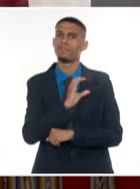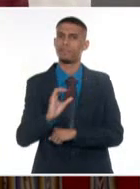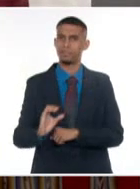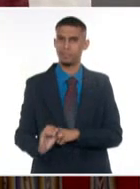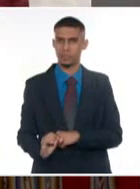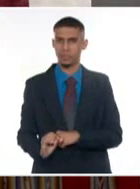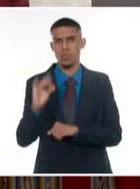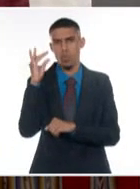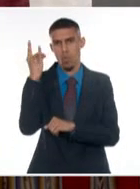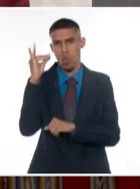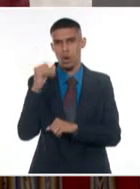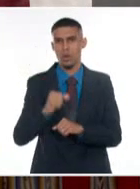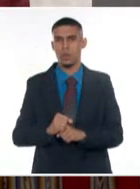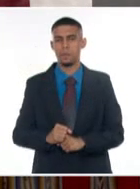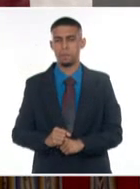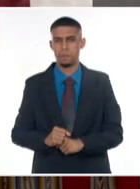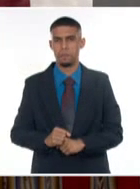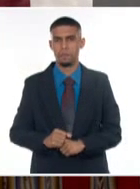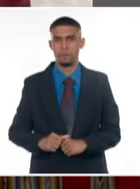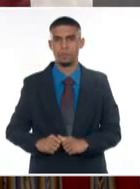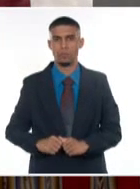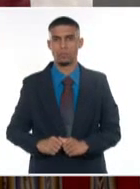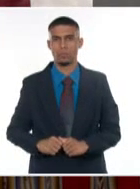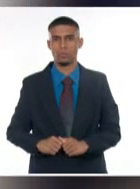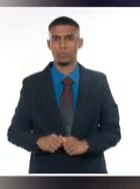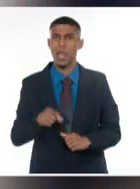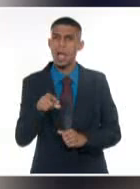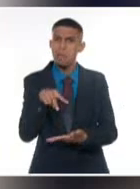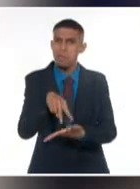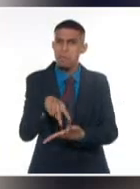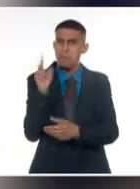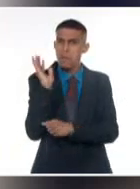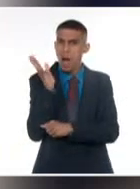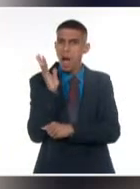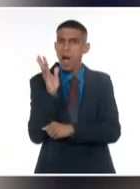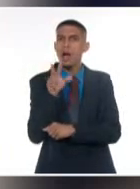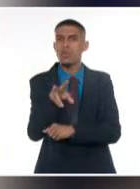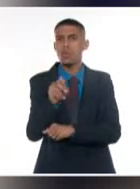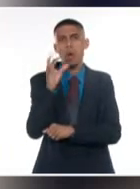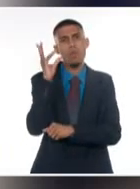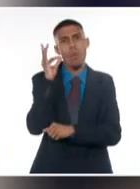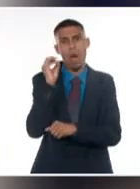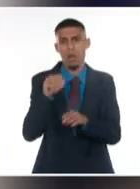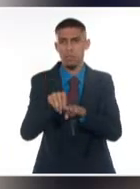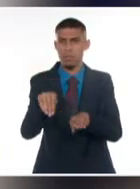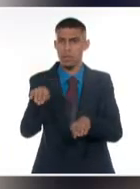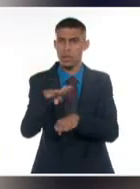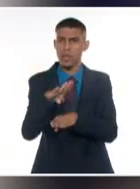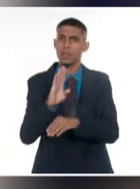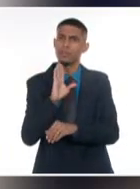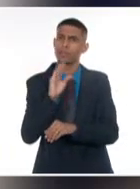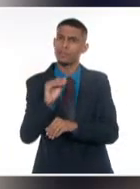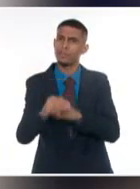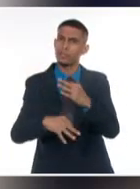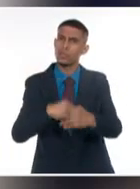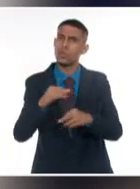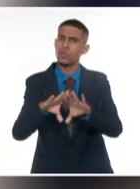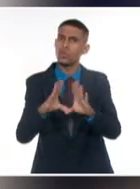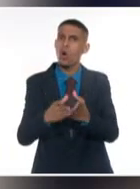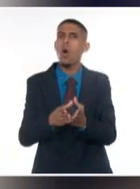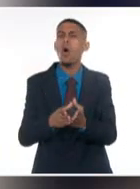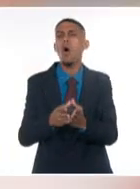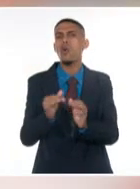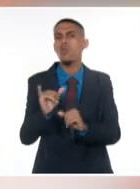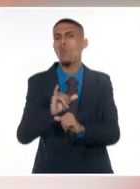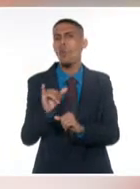en reemplazo de Rogelio Maita. Durante su discurso de designación, la nueva titular de Exteriores expresó su respaldo a Palestina, Cuba,